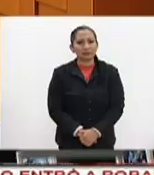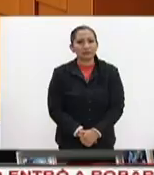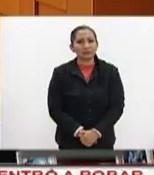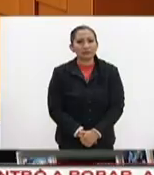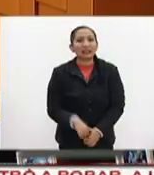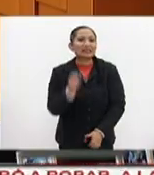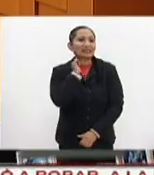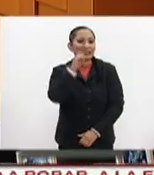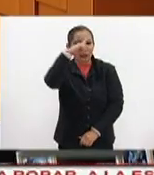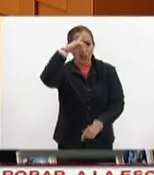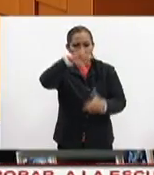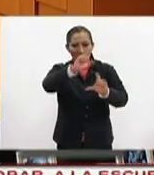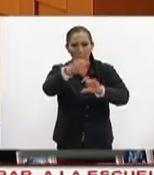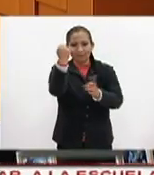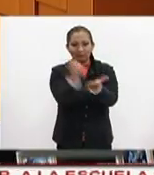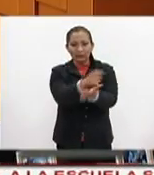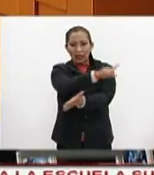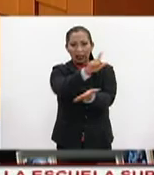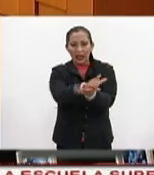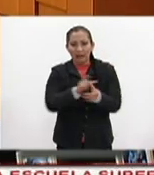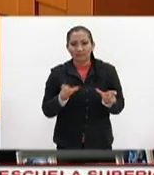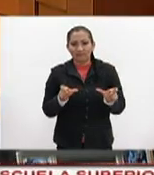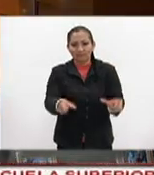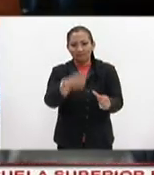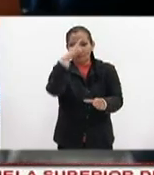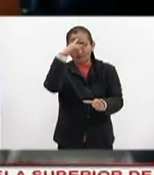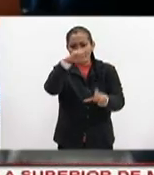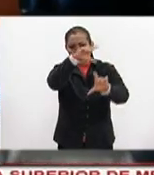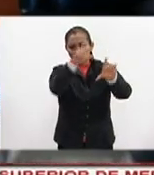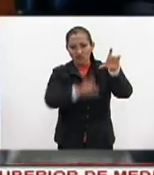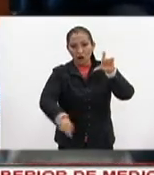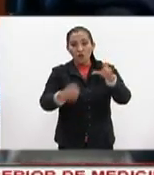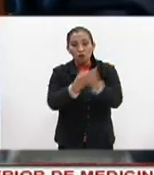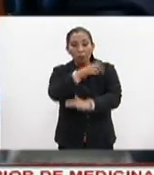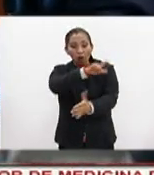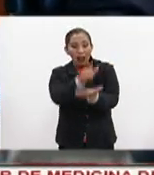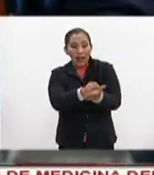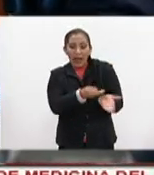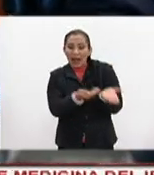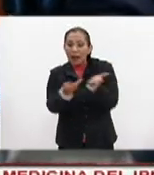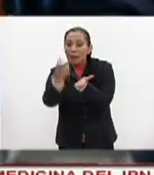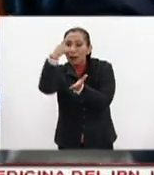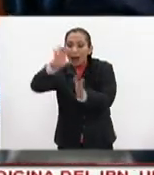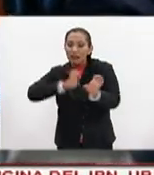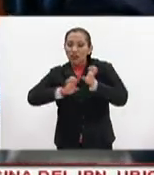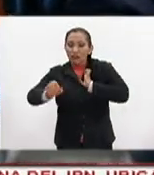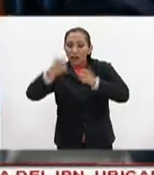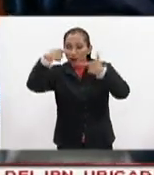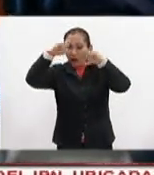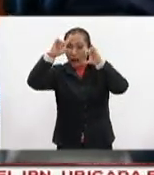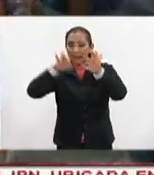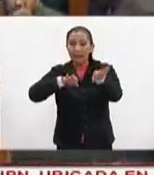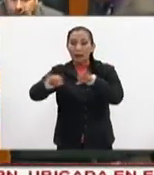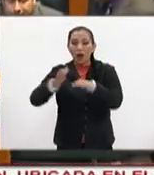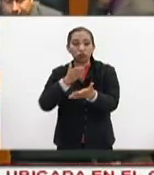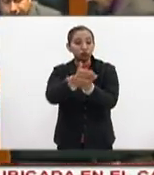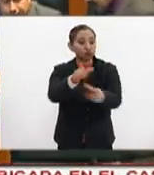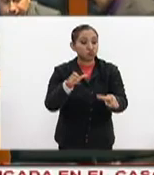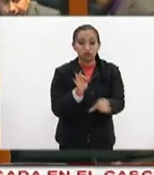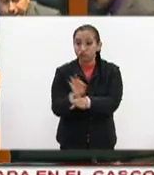El Senado de la República aprobó la Ley de Seguridad Interior, que busca dar un nuevo marco legal para las Fuerzas Armadas en tareas de